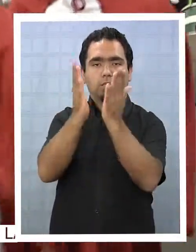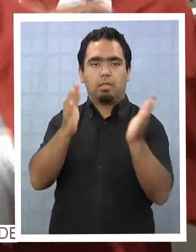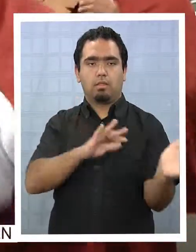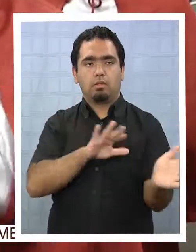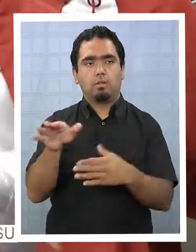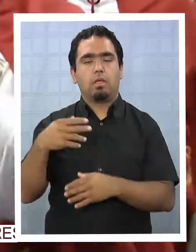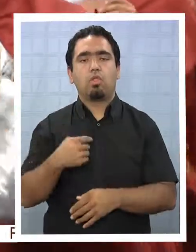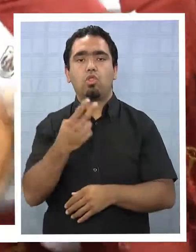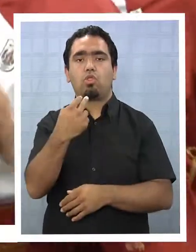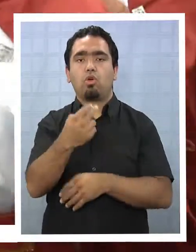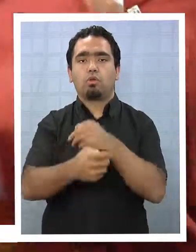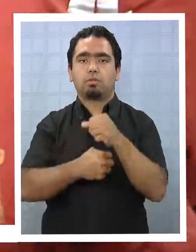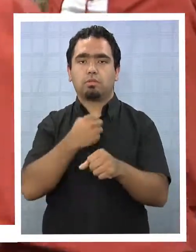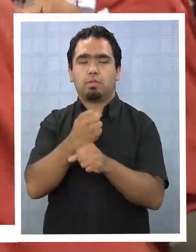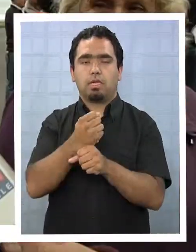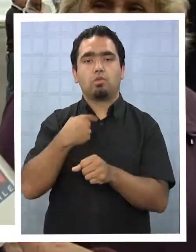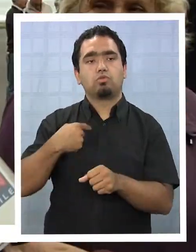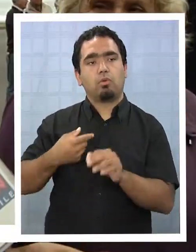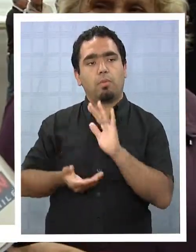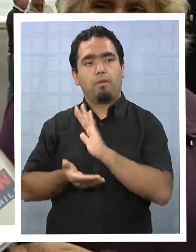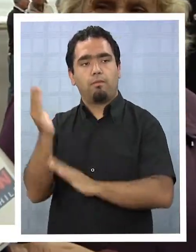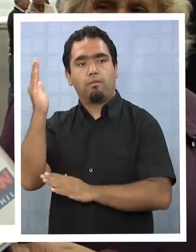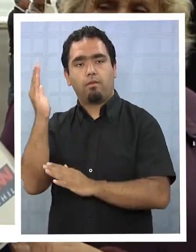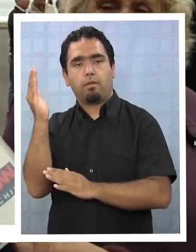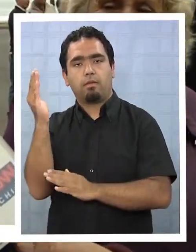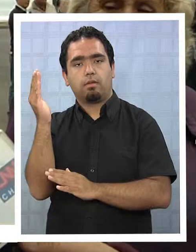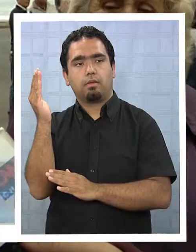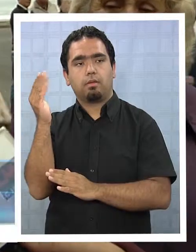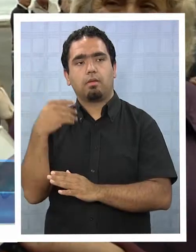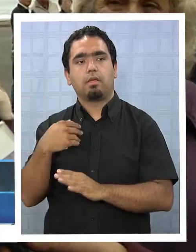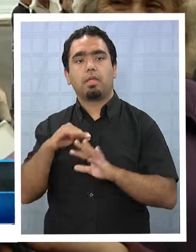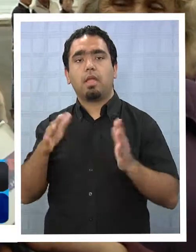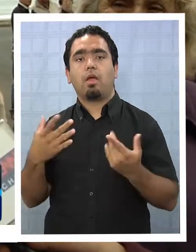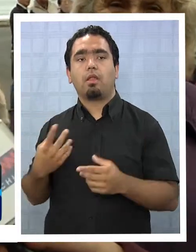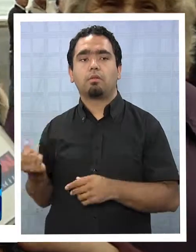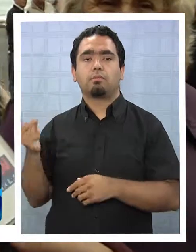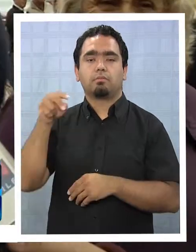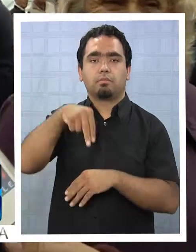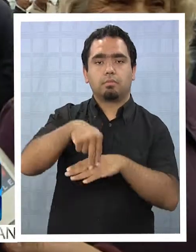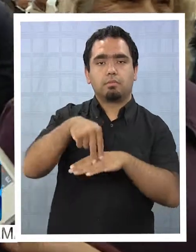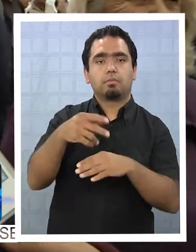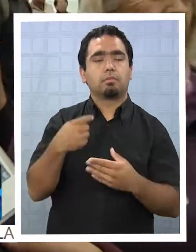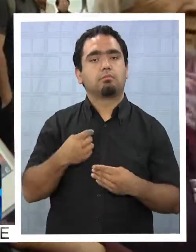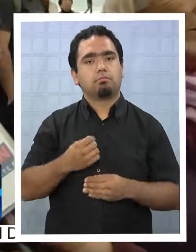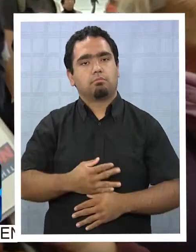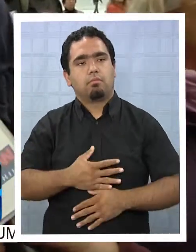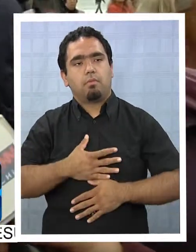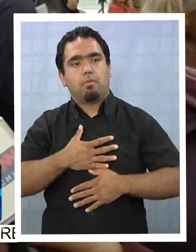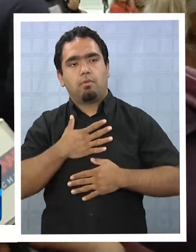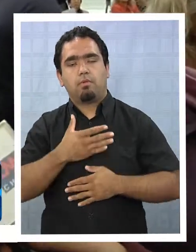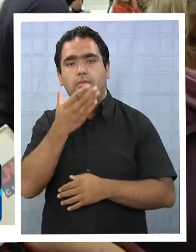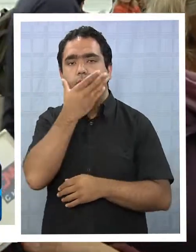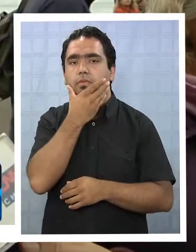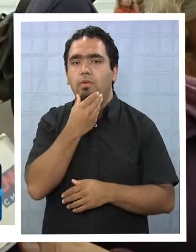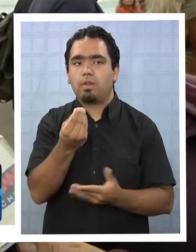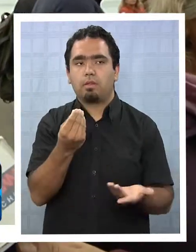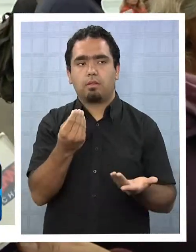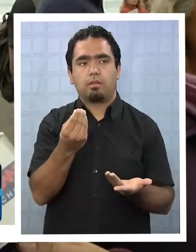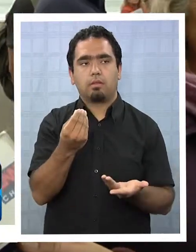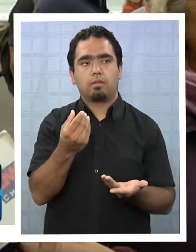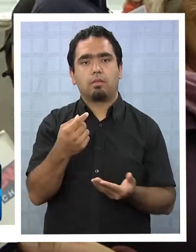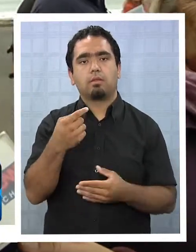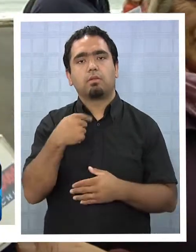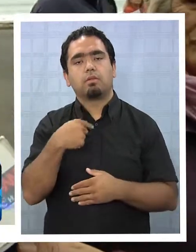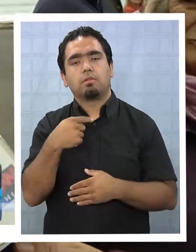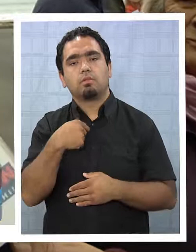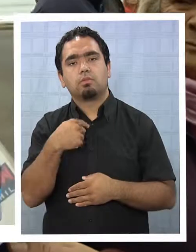Hace 12 años que yo me fui de aquí y llego ahora a verlo esto. Es muy bonito.